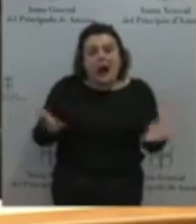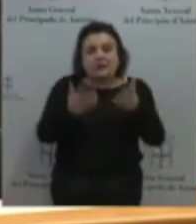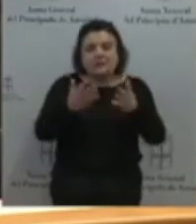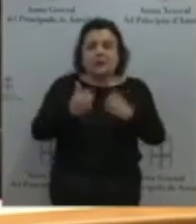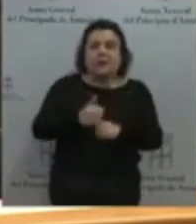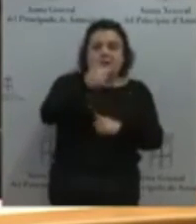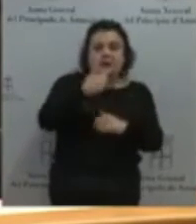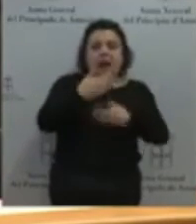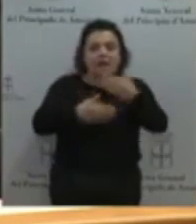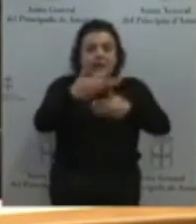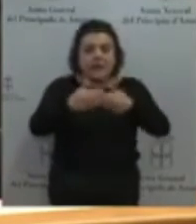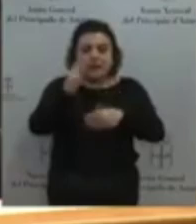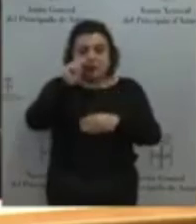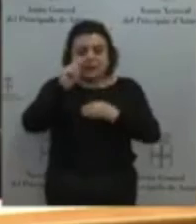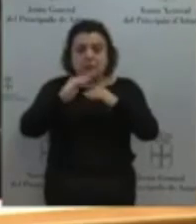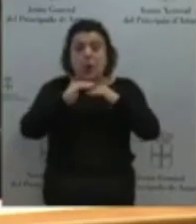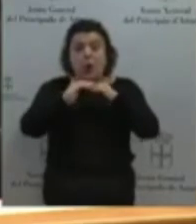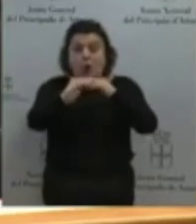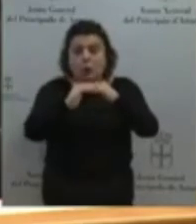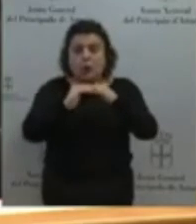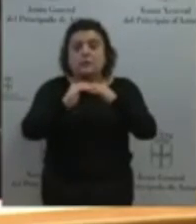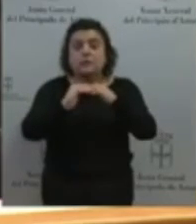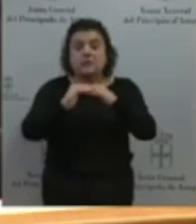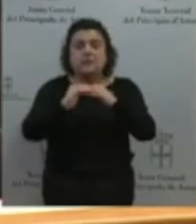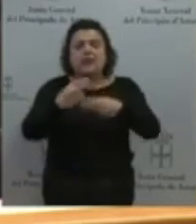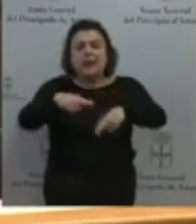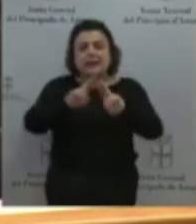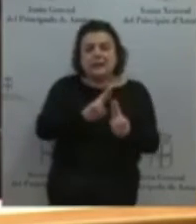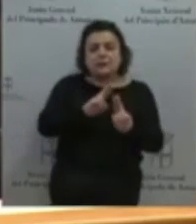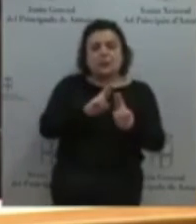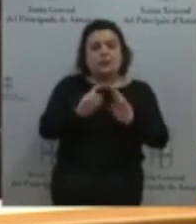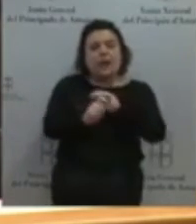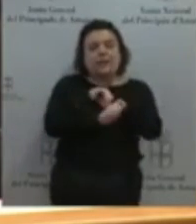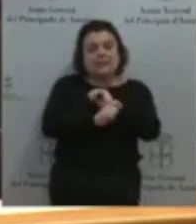responde en realidad a la nuestra estrategia que acabamos de presentar de 2020-2030,